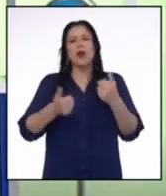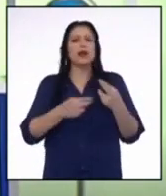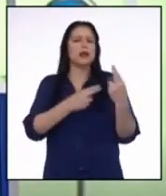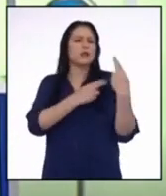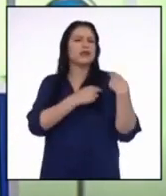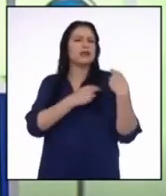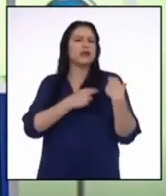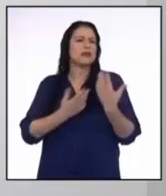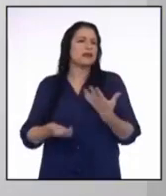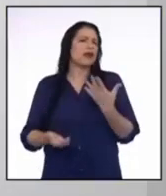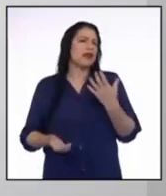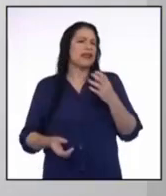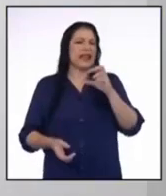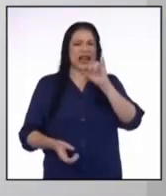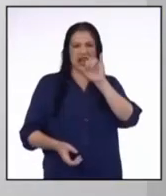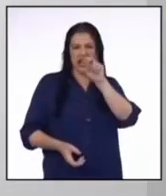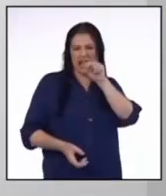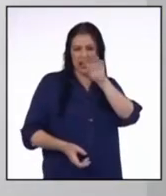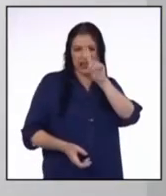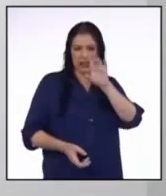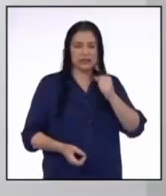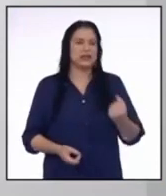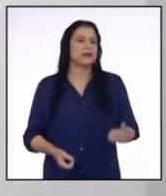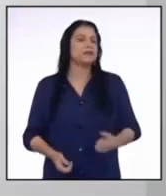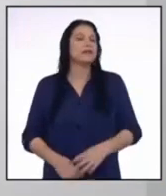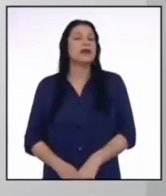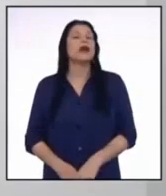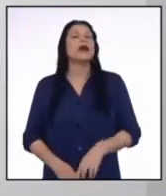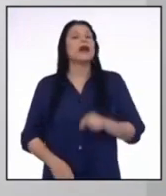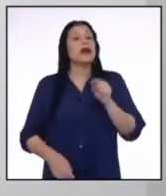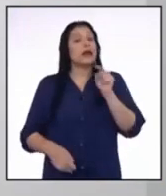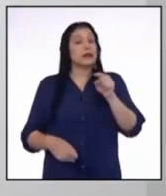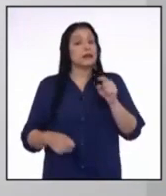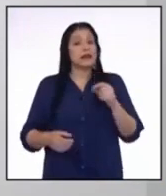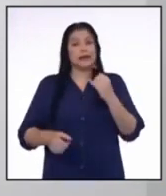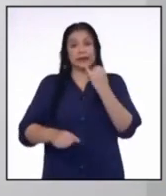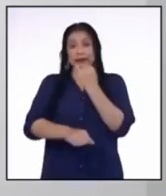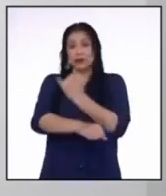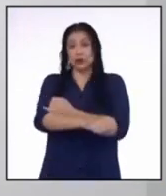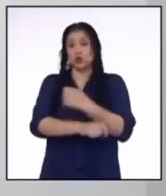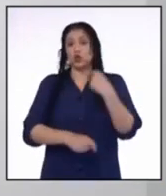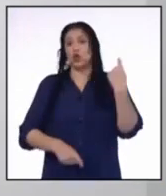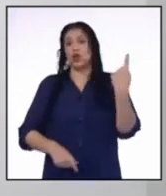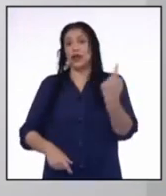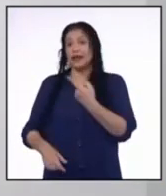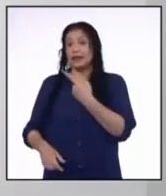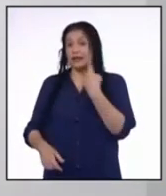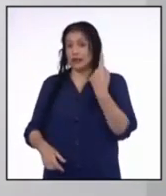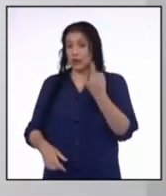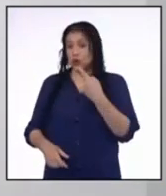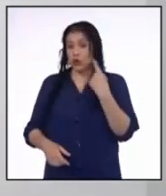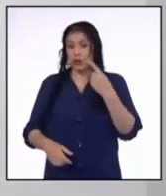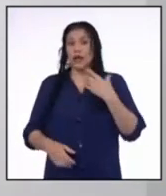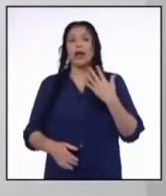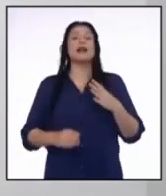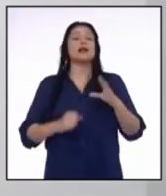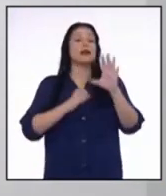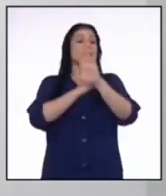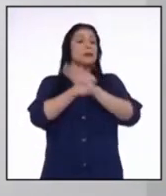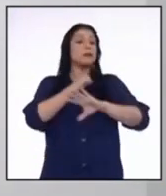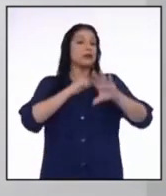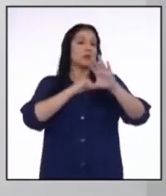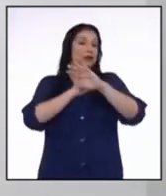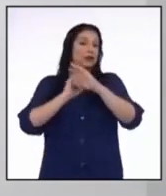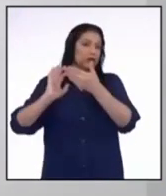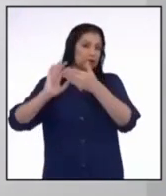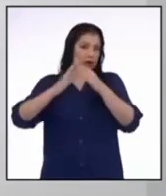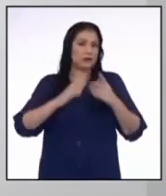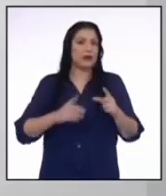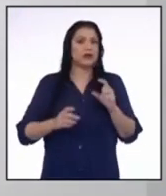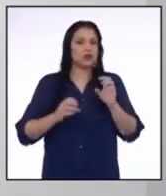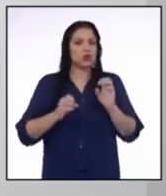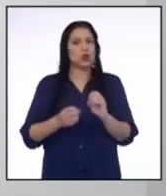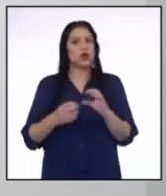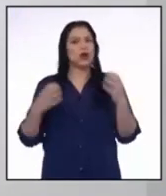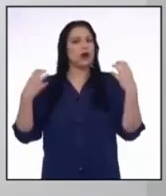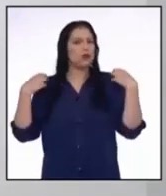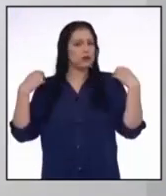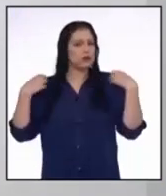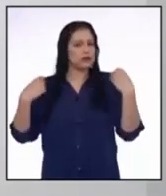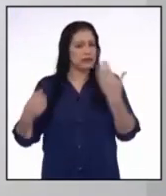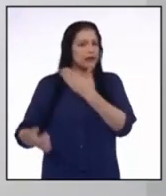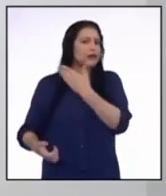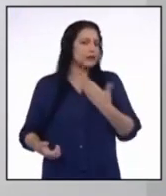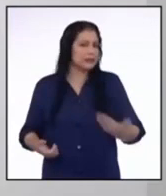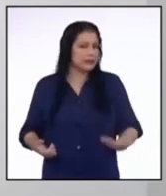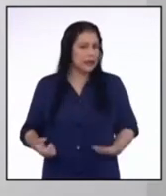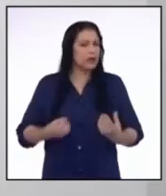el INDECI? El INDECI es el Instituto Nacional de Defensa Civil, un organismo público